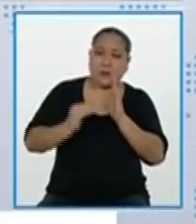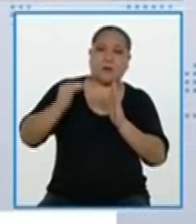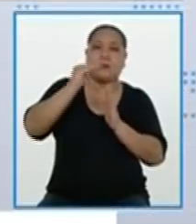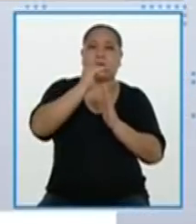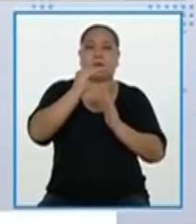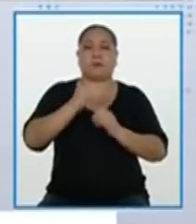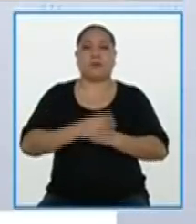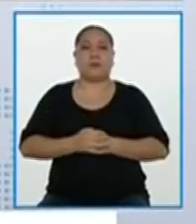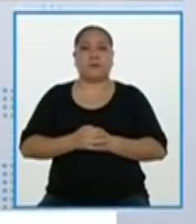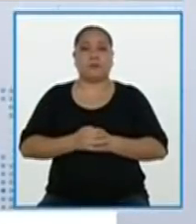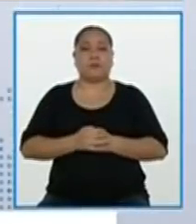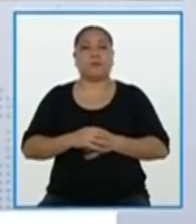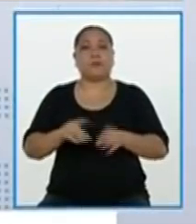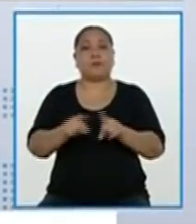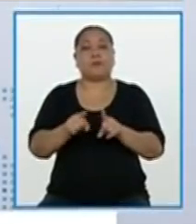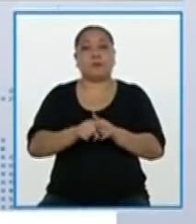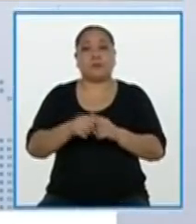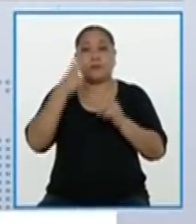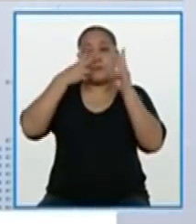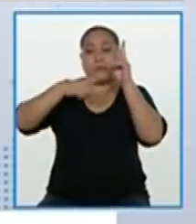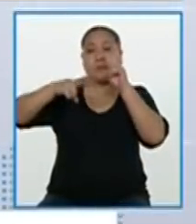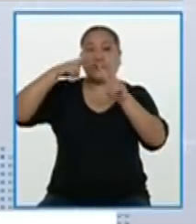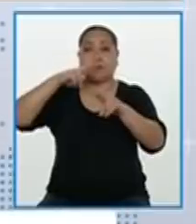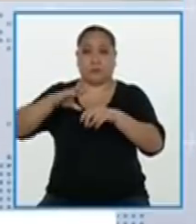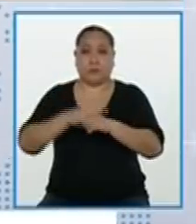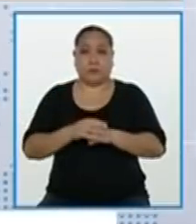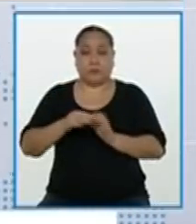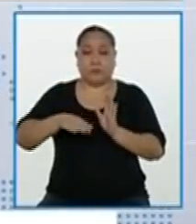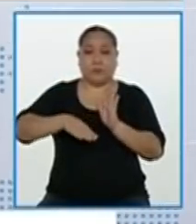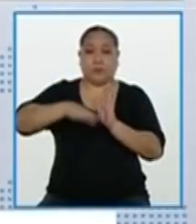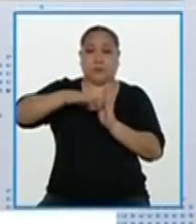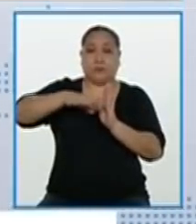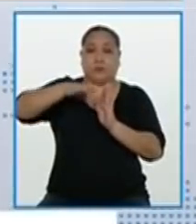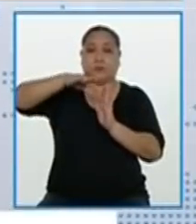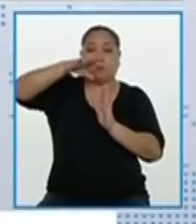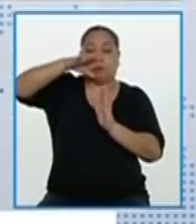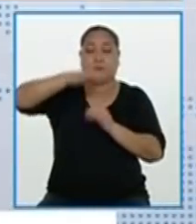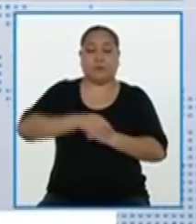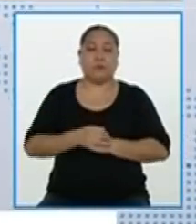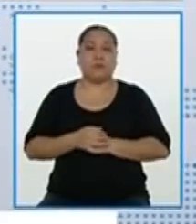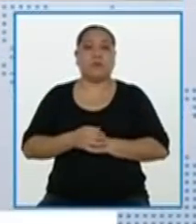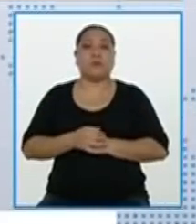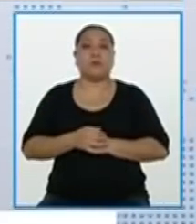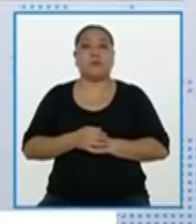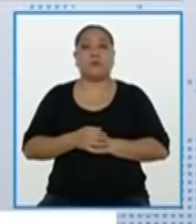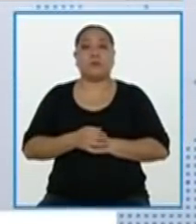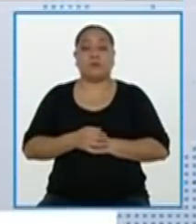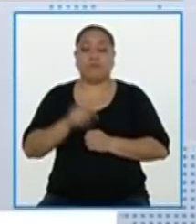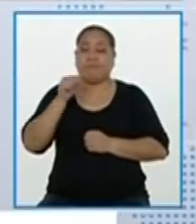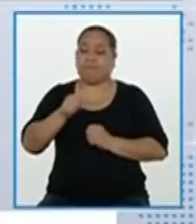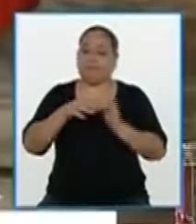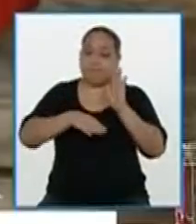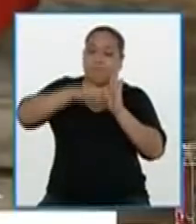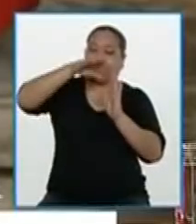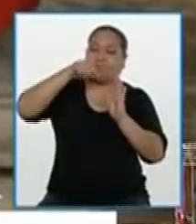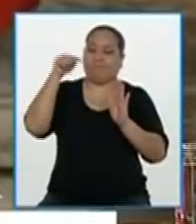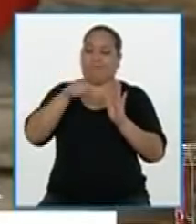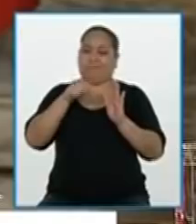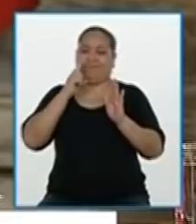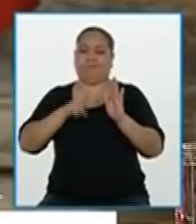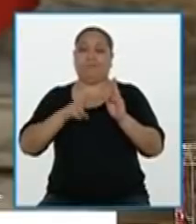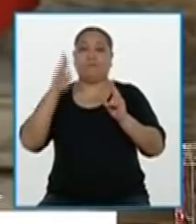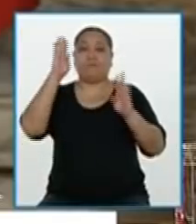Esa es la perspectiva que ha tenido lugares, no te digo pues Estados Unidos, sino acá nomás Colombia o Chile, ¿no? Incluso dentro de las mismas ciudades,